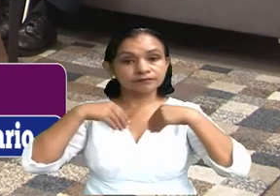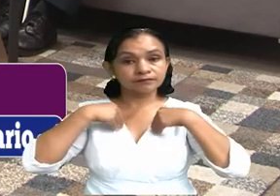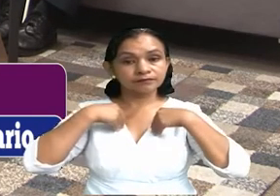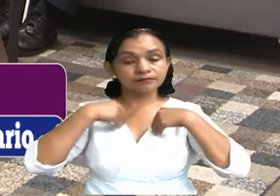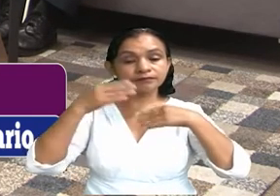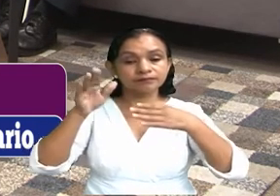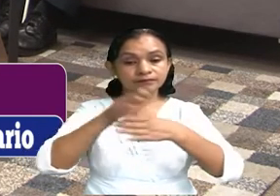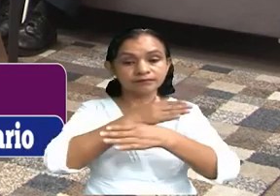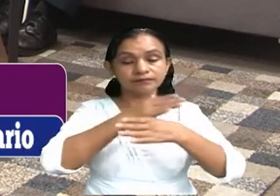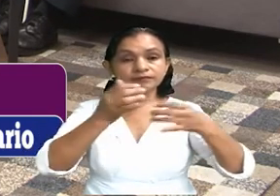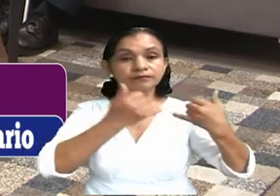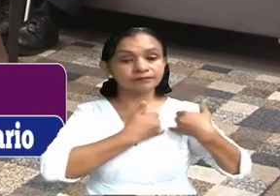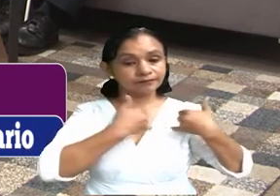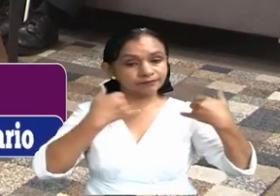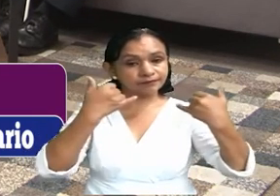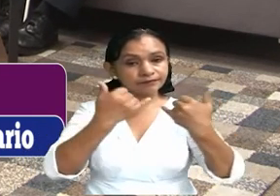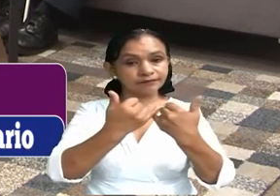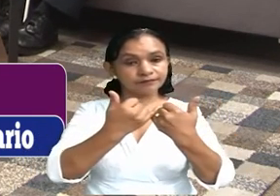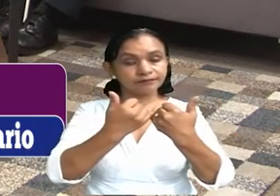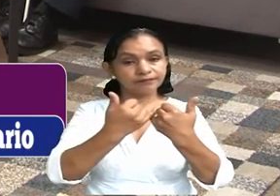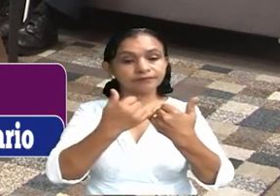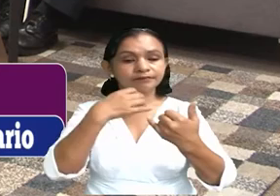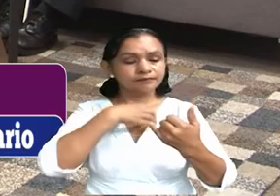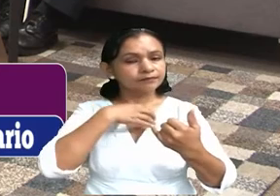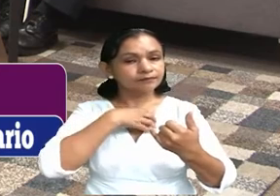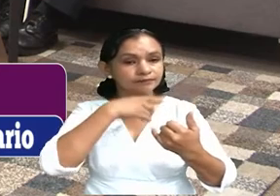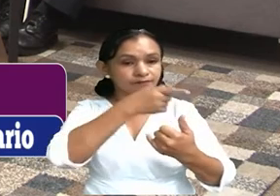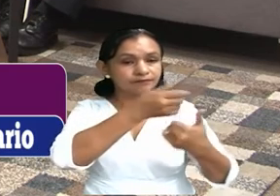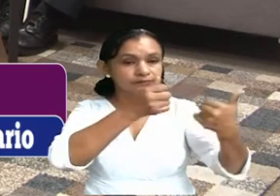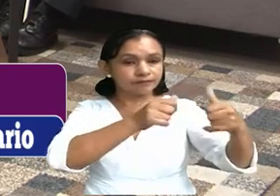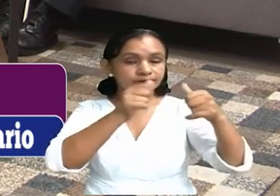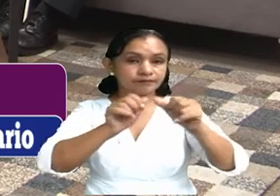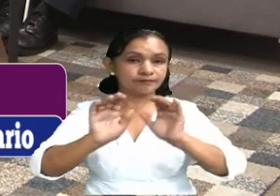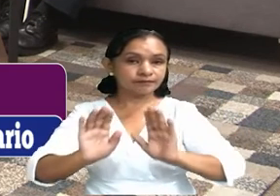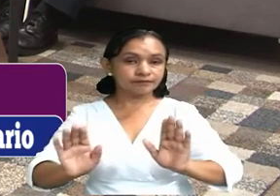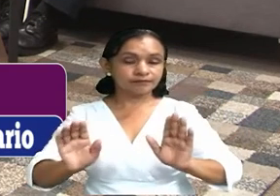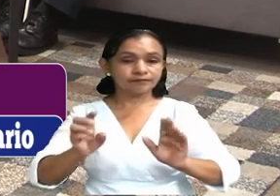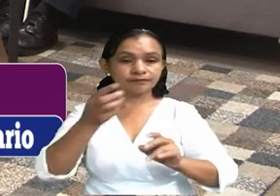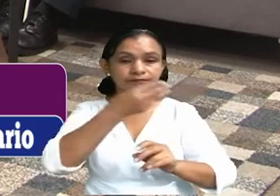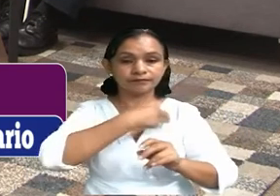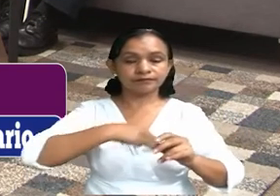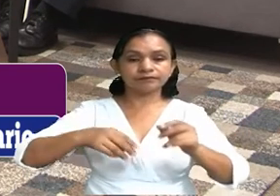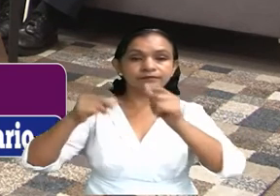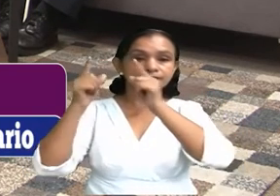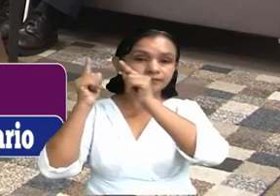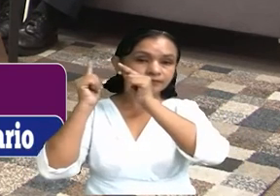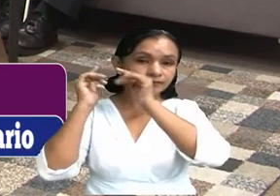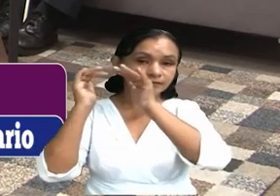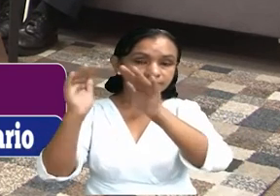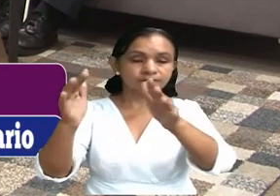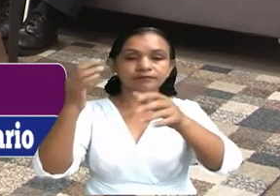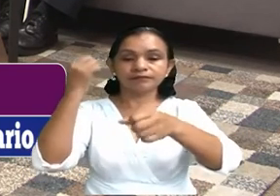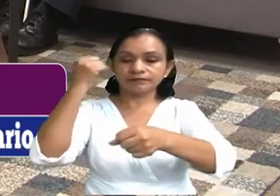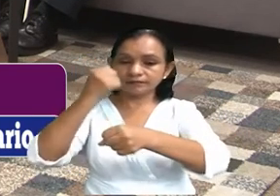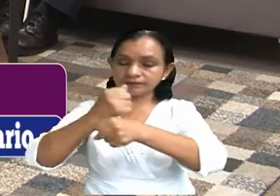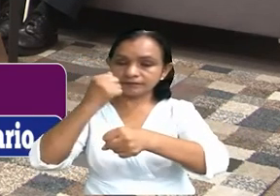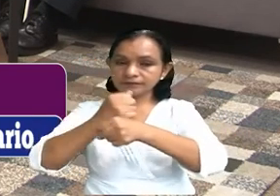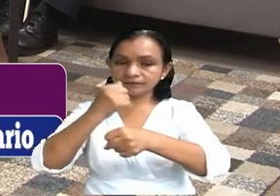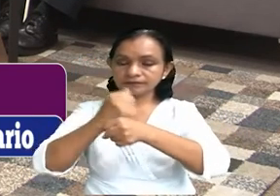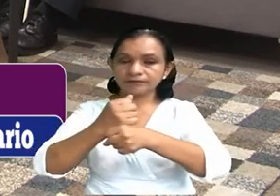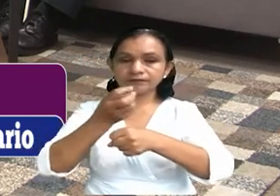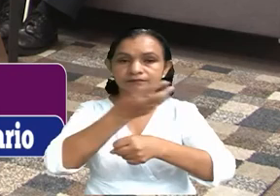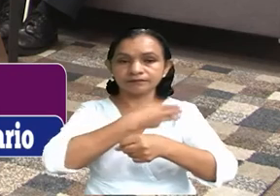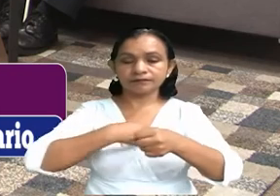las instituciones en el ámbito de su competencia, por supuesto. El MITRAP, claro que sí, en el tema laboral, el INATE en el tema